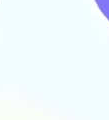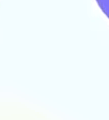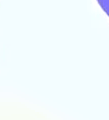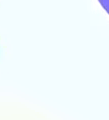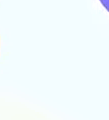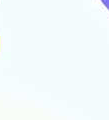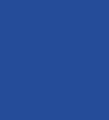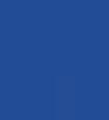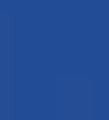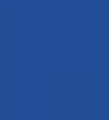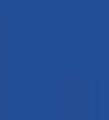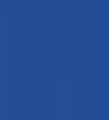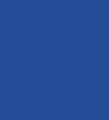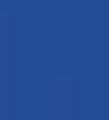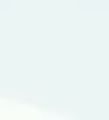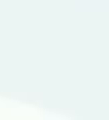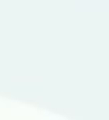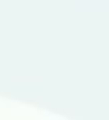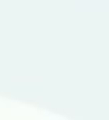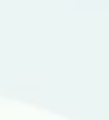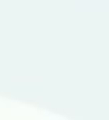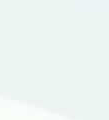Aprendo en Casa.